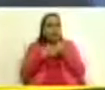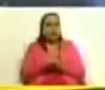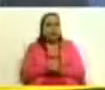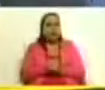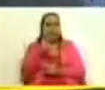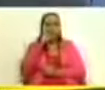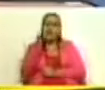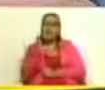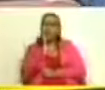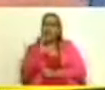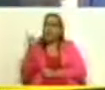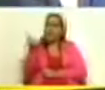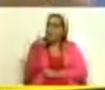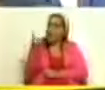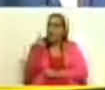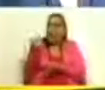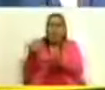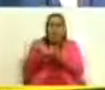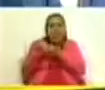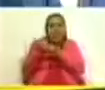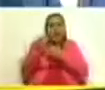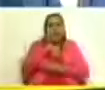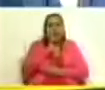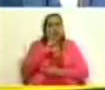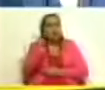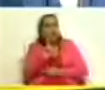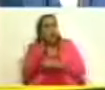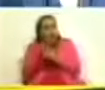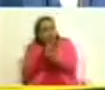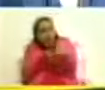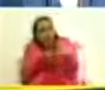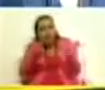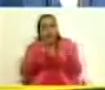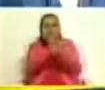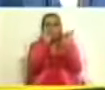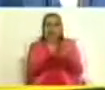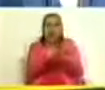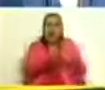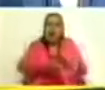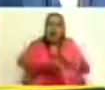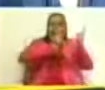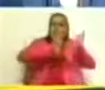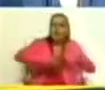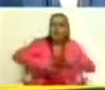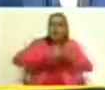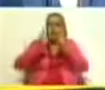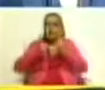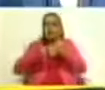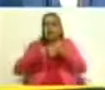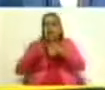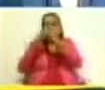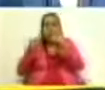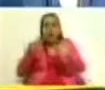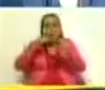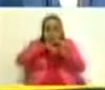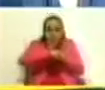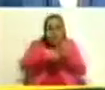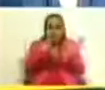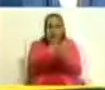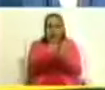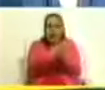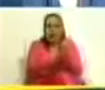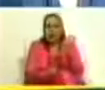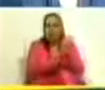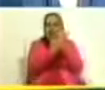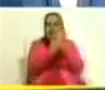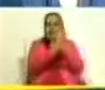de una banca, sino que busquemos nuevas alternativas que nos permitan que todos y todas tengan acceso a esos financiamientos, que nos permitan